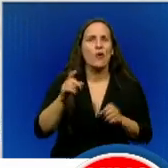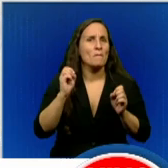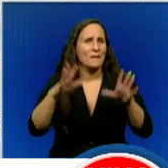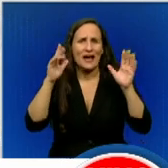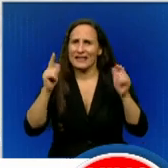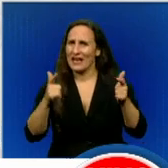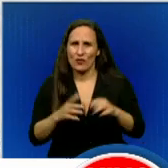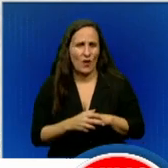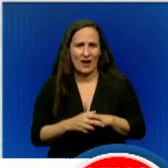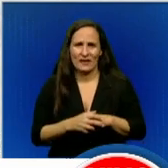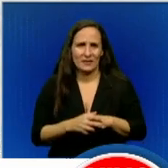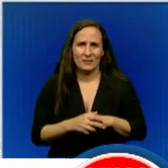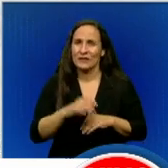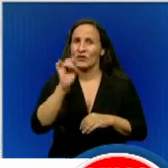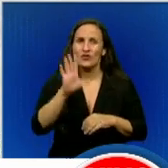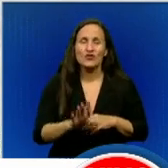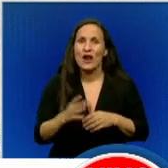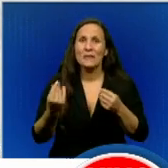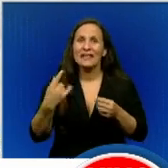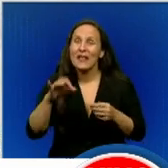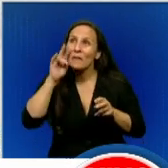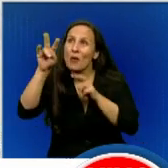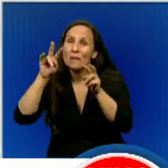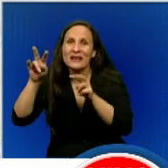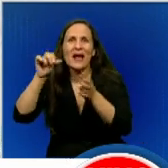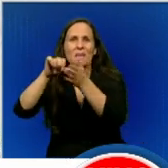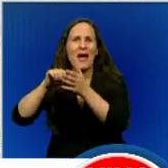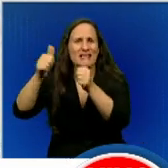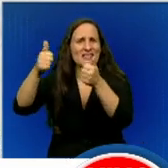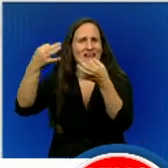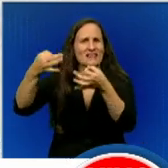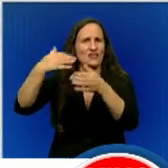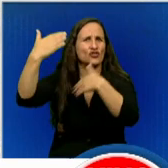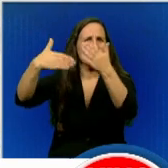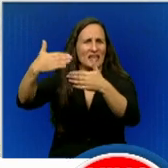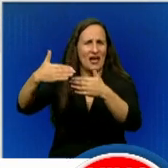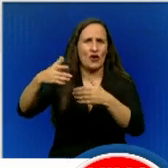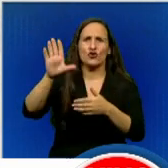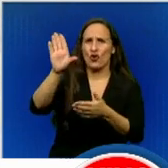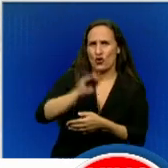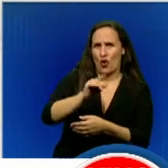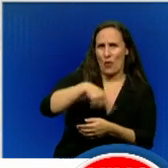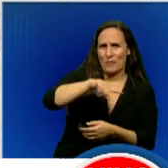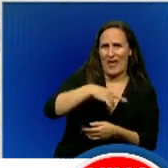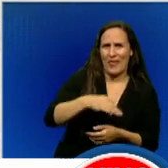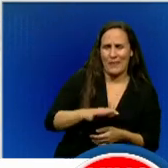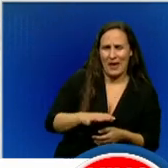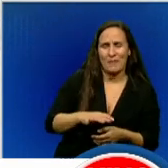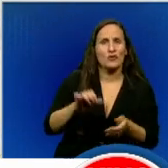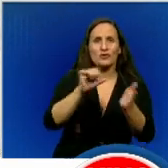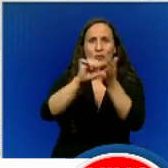que copiar lo que hacen los países con desarrollo en los países exitosos en términos impositivos los países exitosos